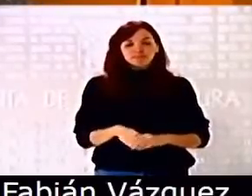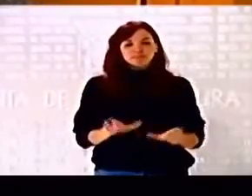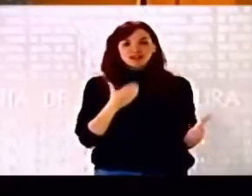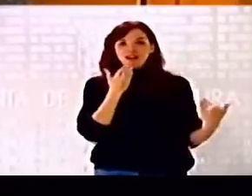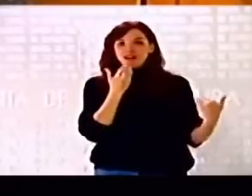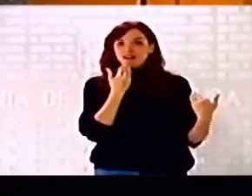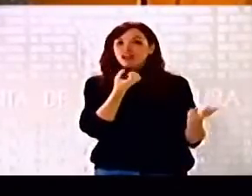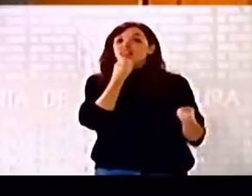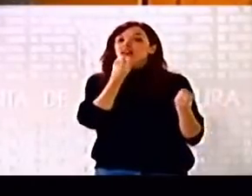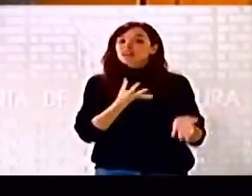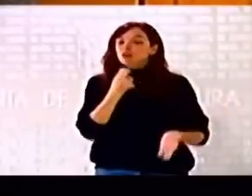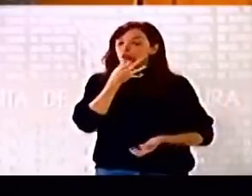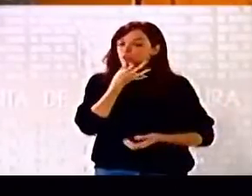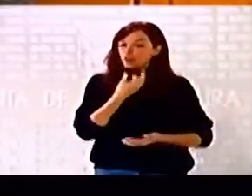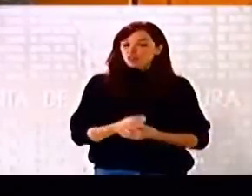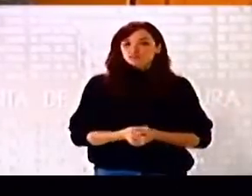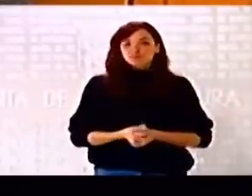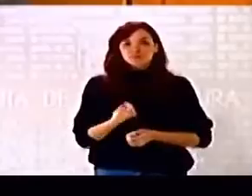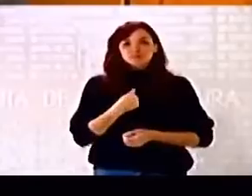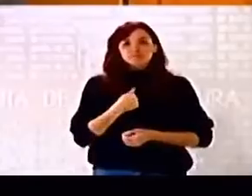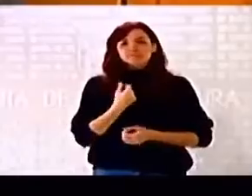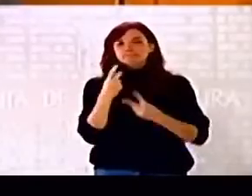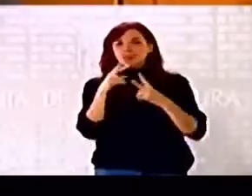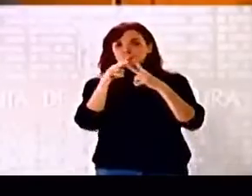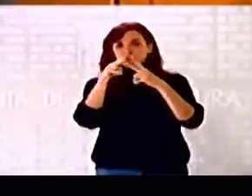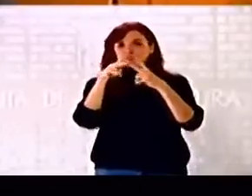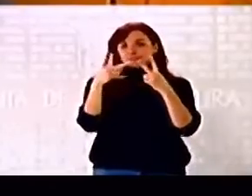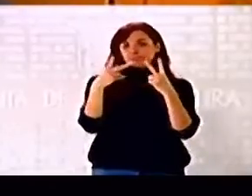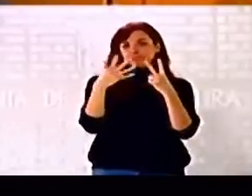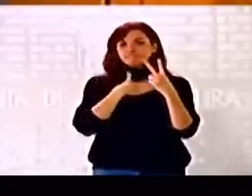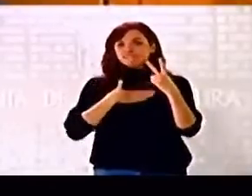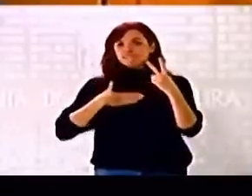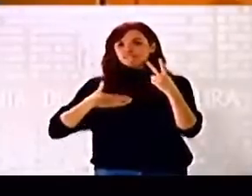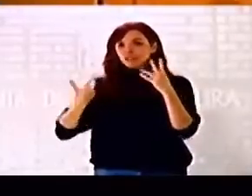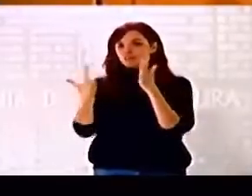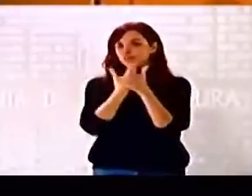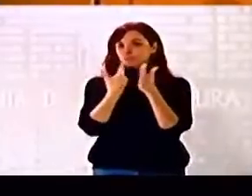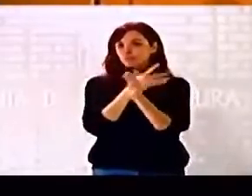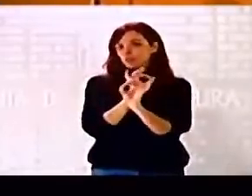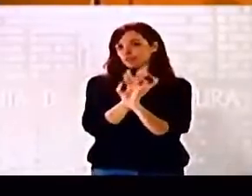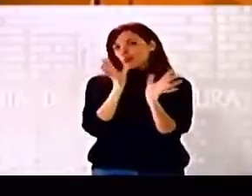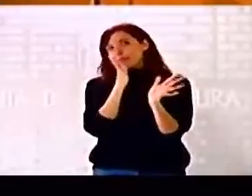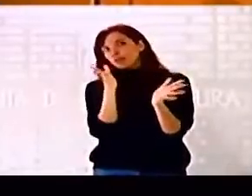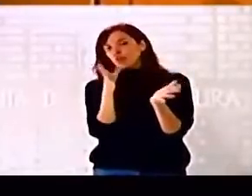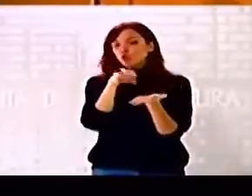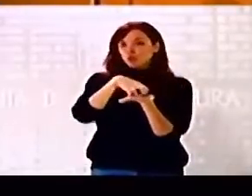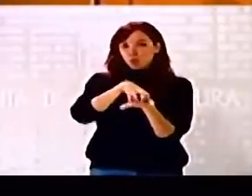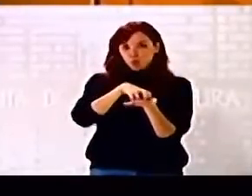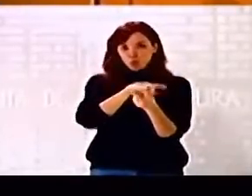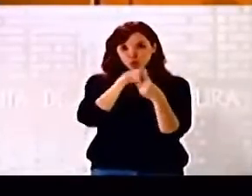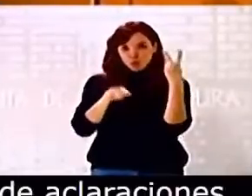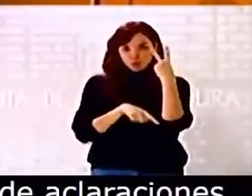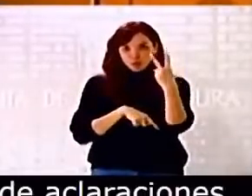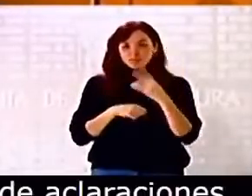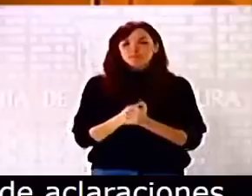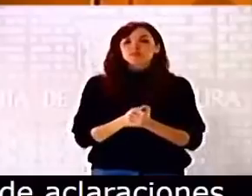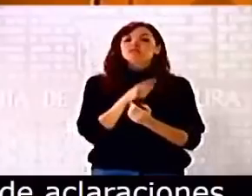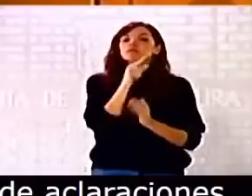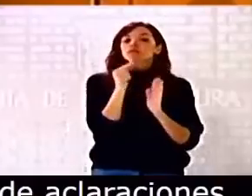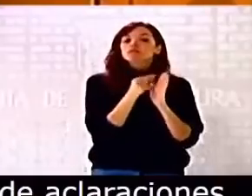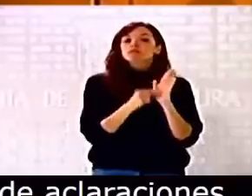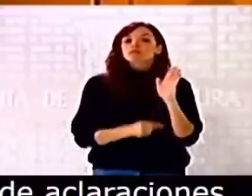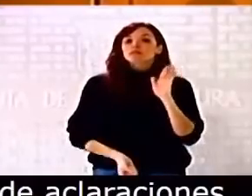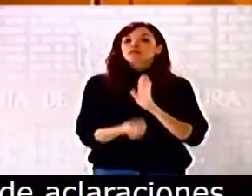Gracias, ¿qué tal? Buenas tardes. Yo tenía un par de aclaraciones, consejero, un par de dudas, mejor dicho. Las medidas que usted acaba